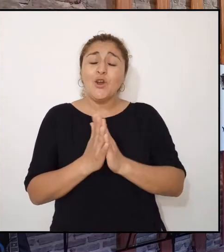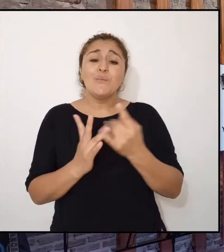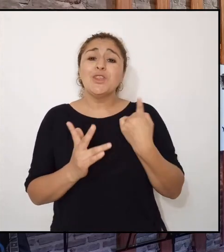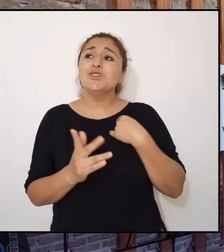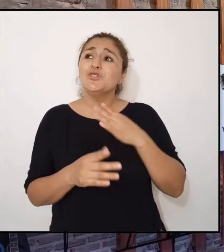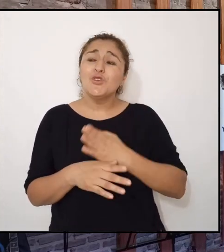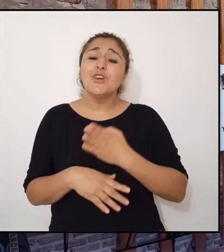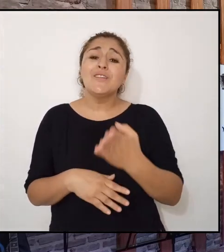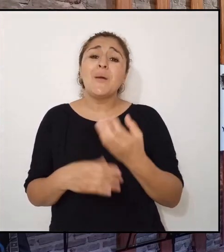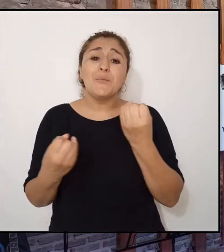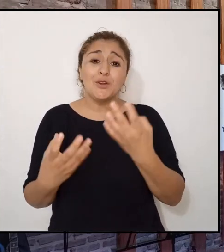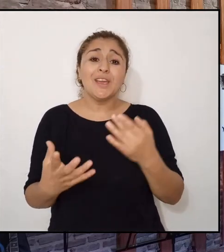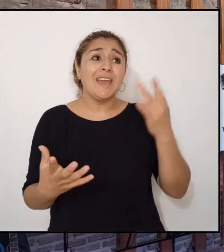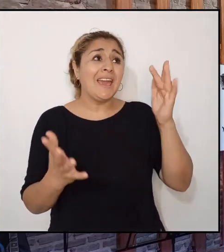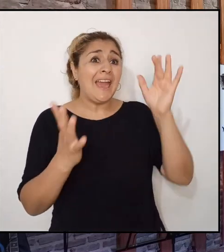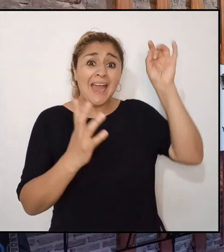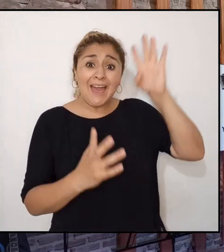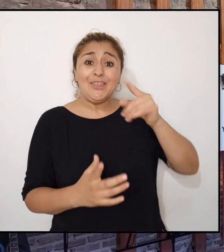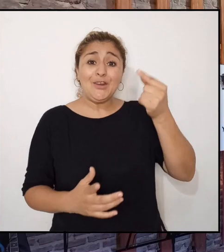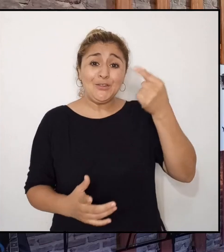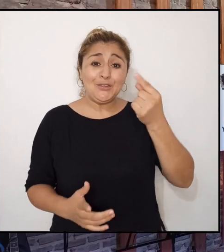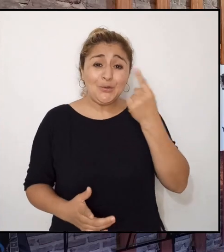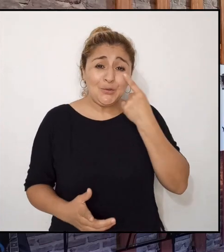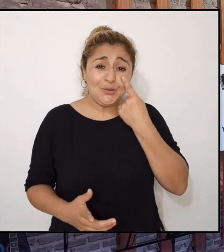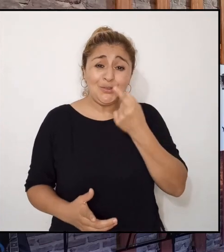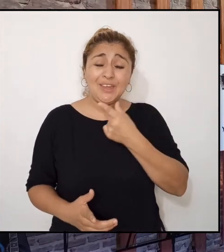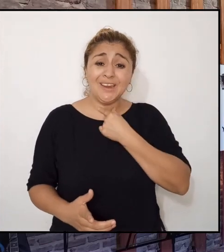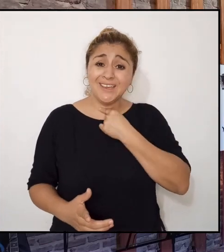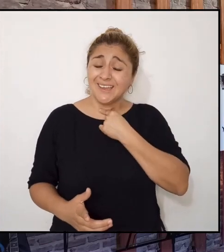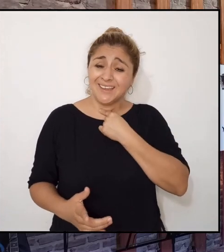aquí tiene su experiencia, el otro su experiencia, y brilló.